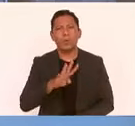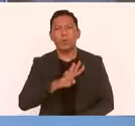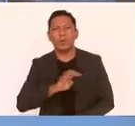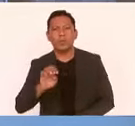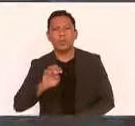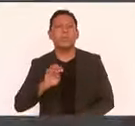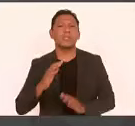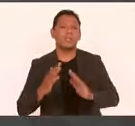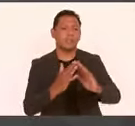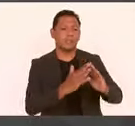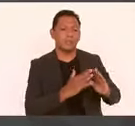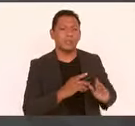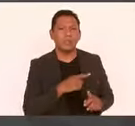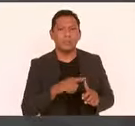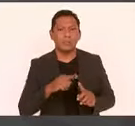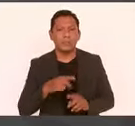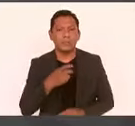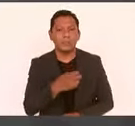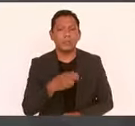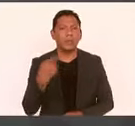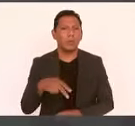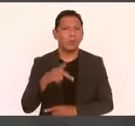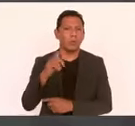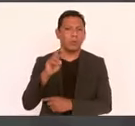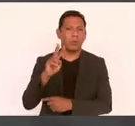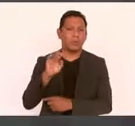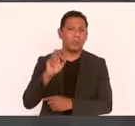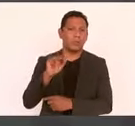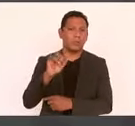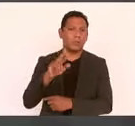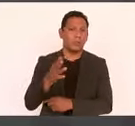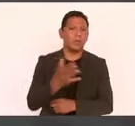400 viviendas que llamamos El Porvenir, en la Alcaldía de